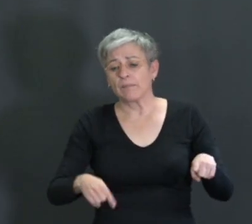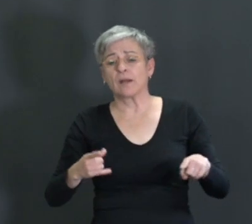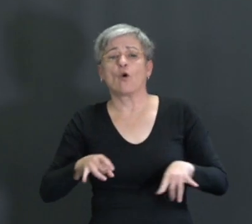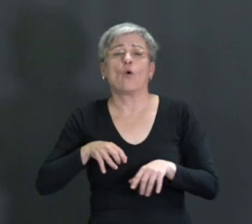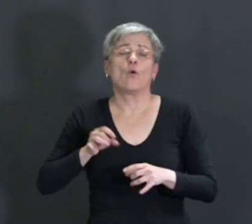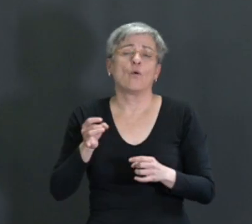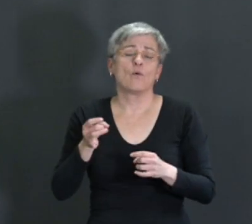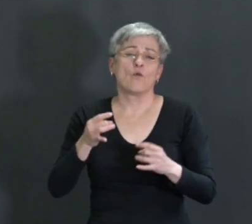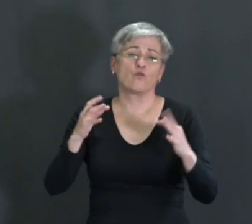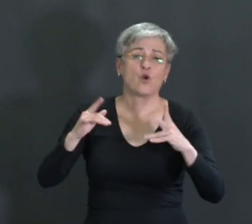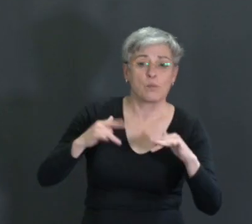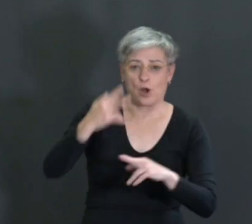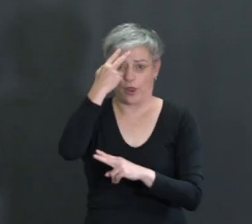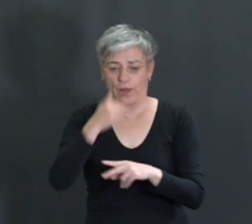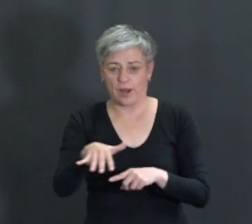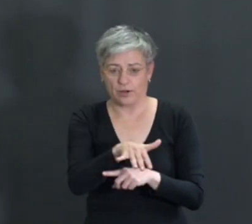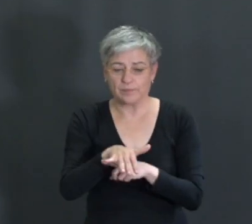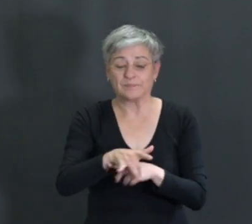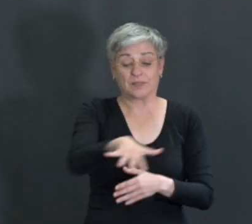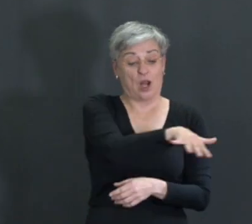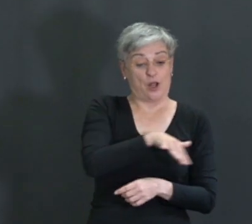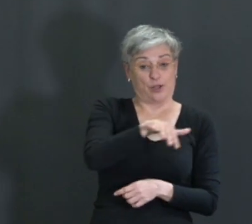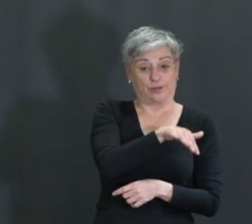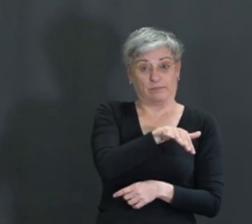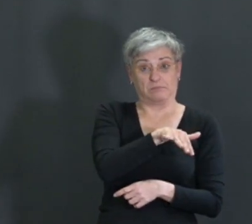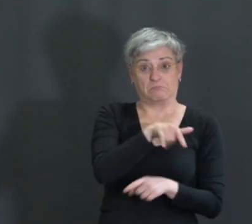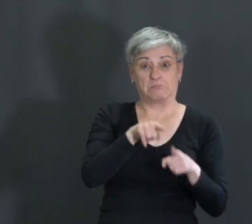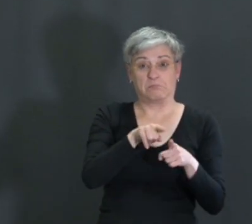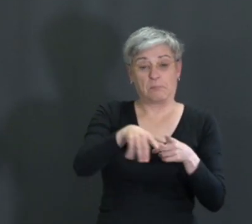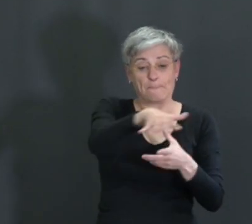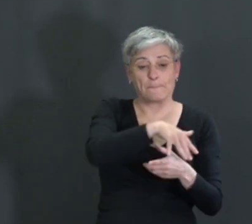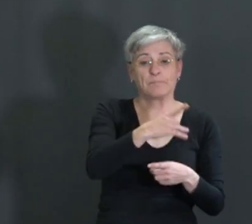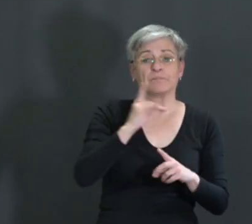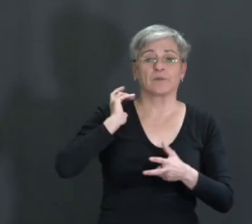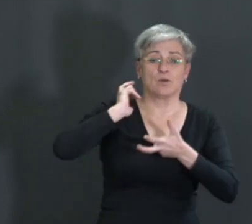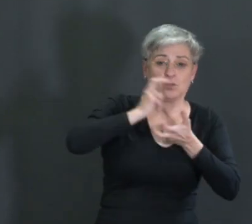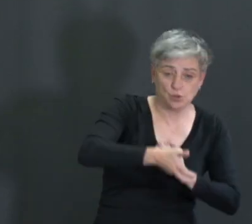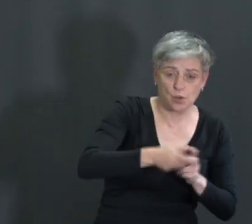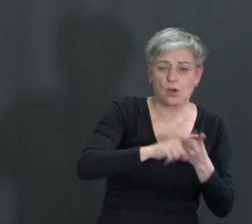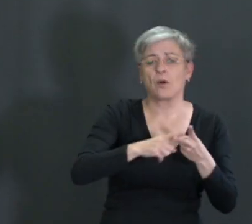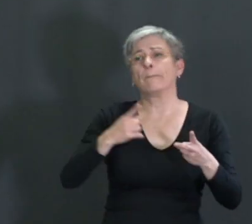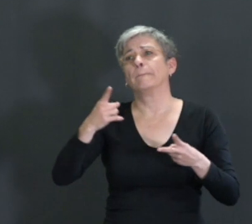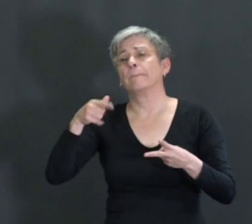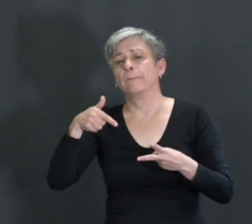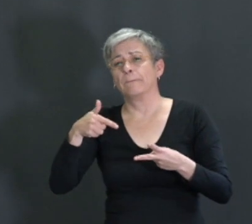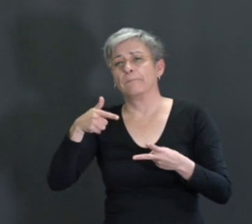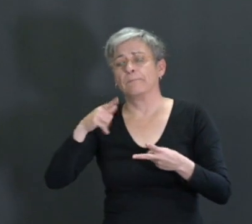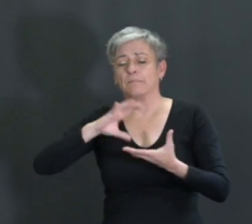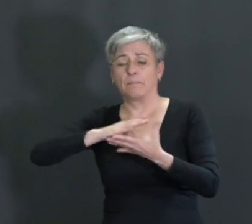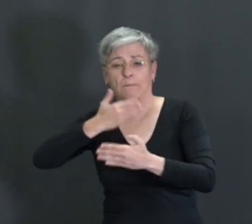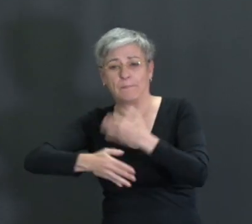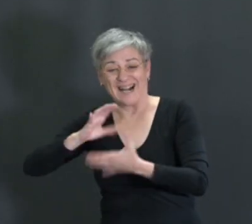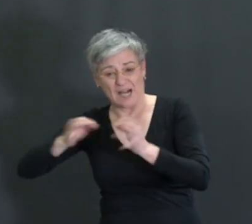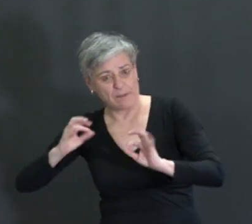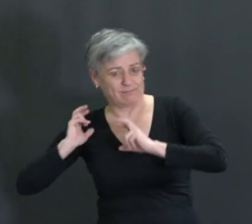Palais del siglo XVIII, en Olímpicos se hicieron judo y taekwondo, y en Paralímpicos lo mismo, ¿no?